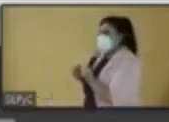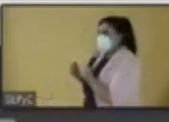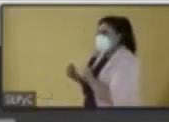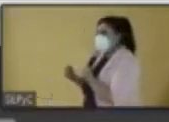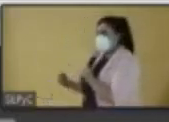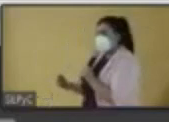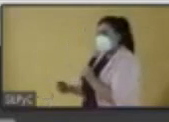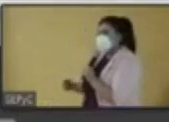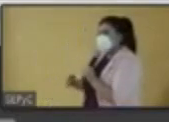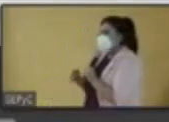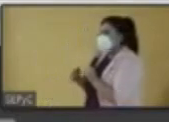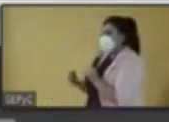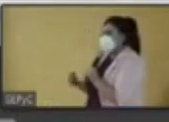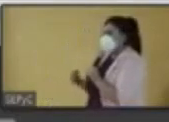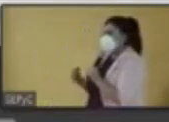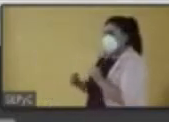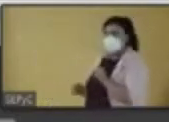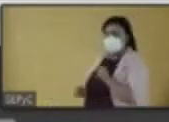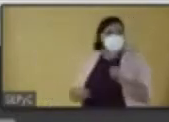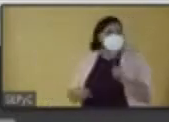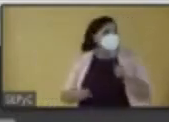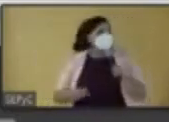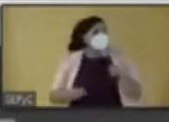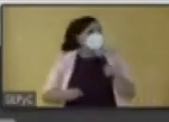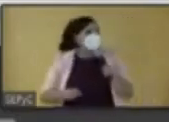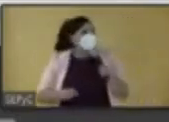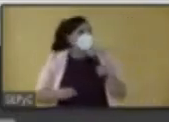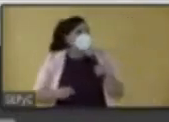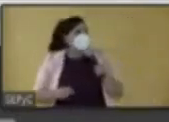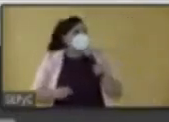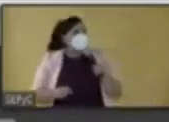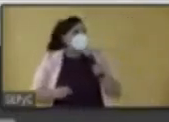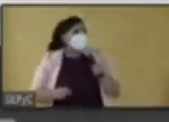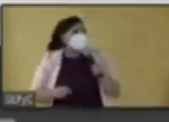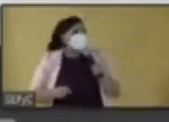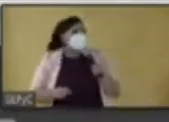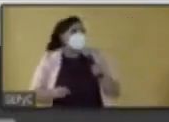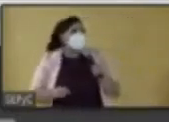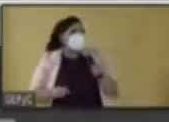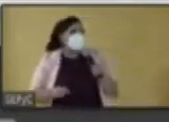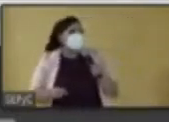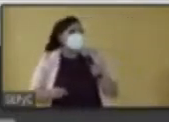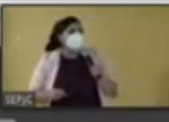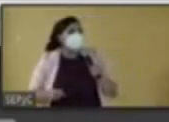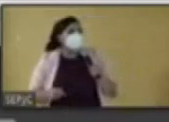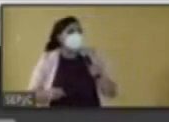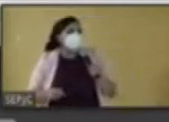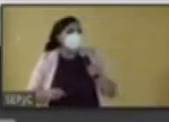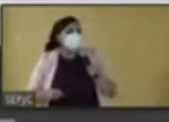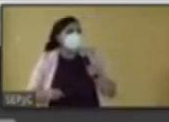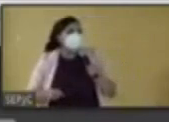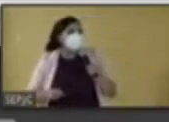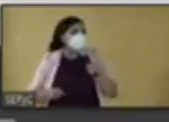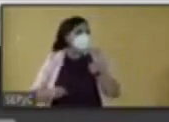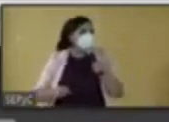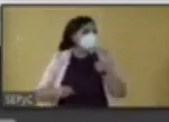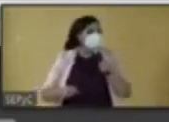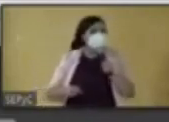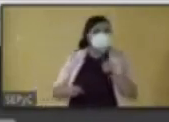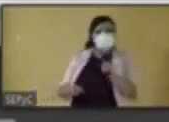crediticias, ya sea esta bancaria, Infonavit, Foviste, únicamente donde se nos solicita relación del transmisor con el titular,